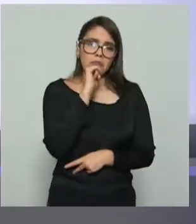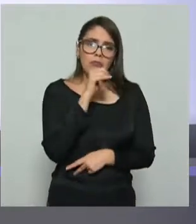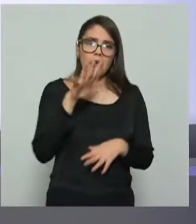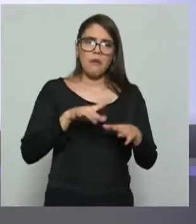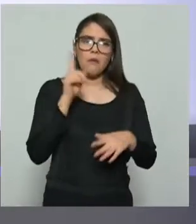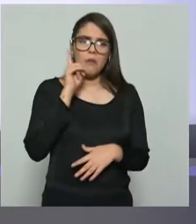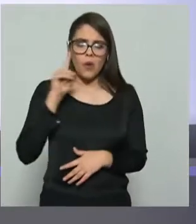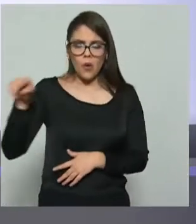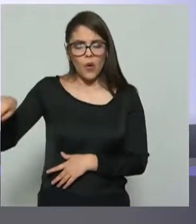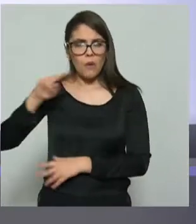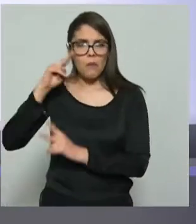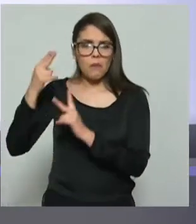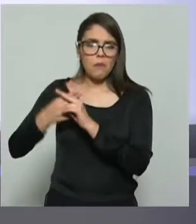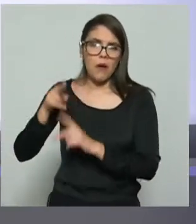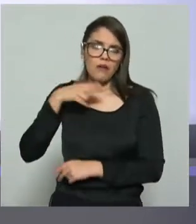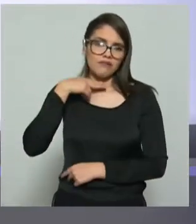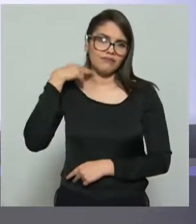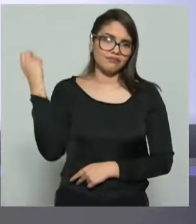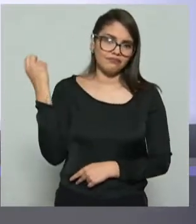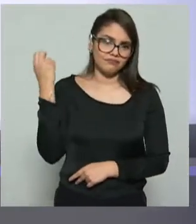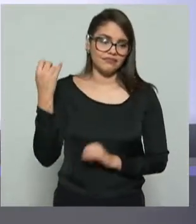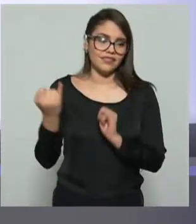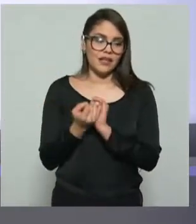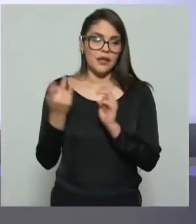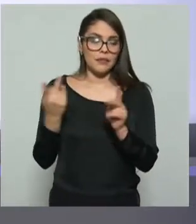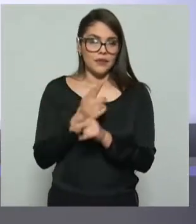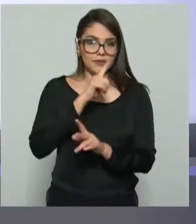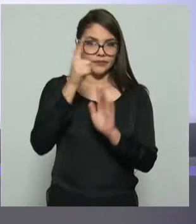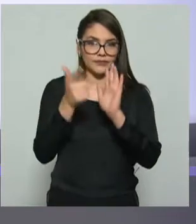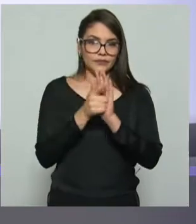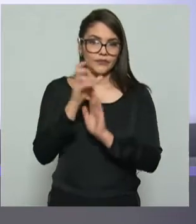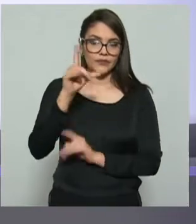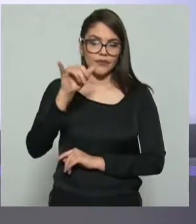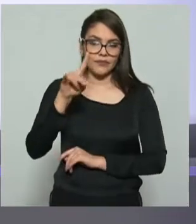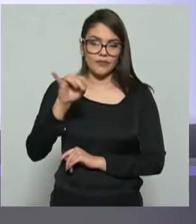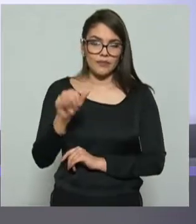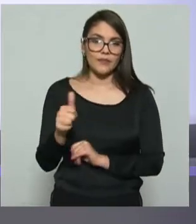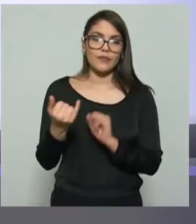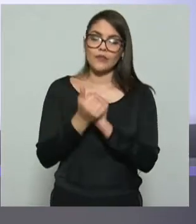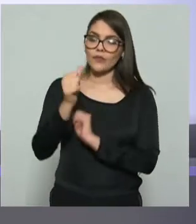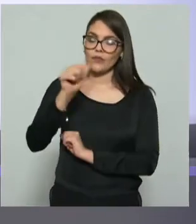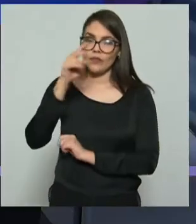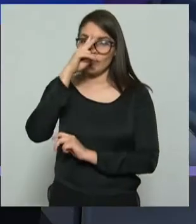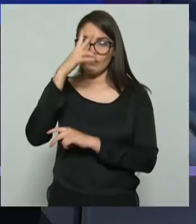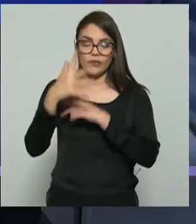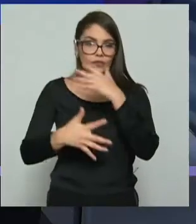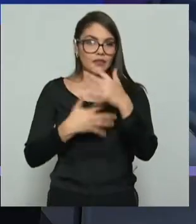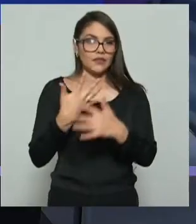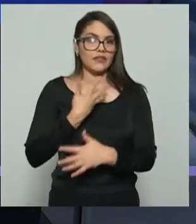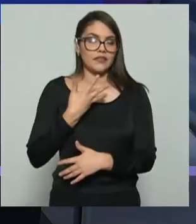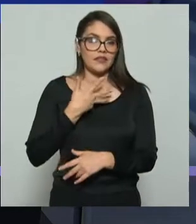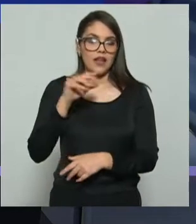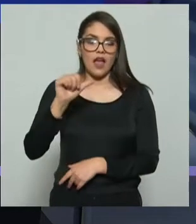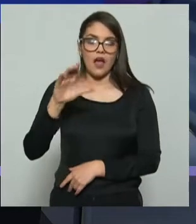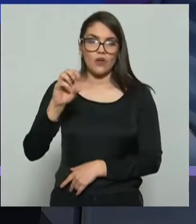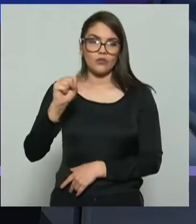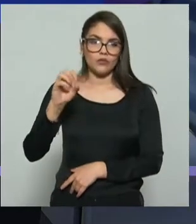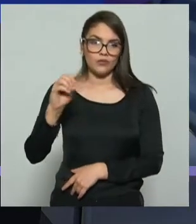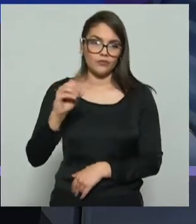terminen suicidándose, que era el caso específico de Ley Olimpia y otras tantas violencias en donde las mujeres viven acoso. Y de esto que